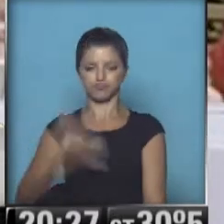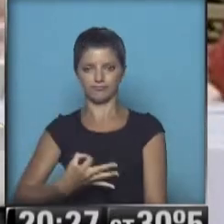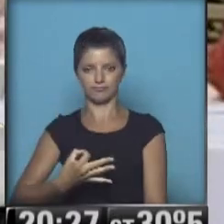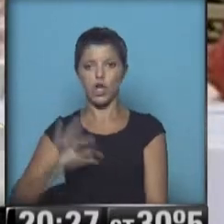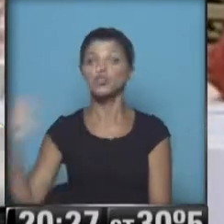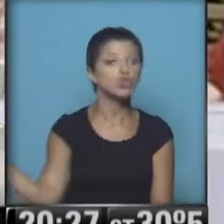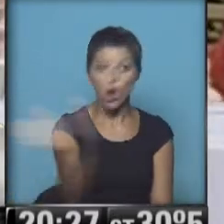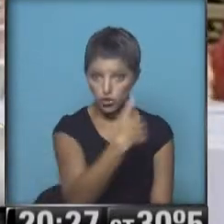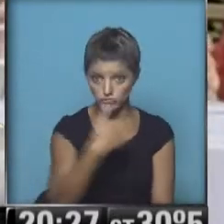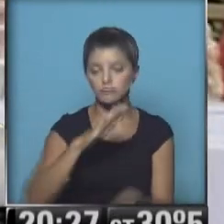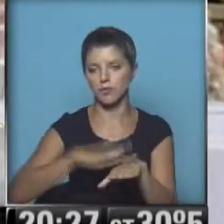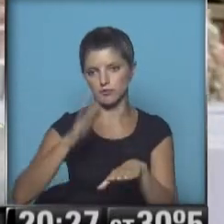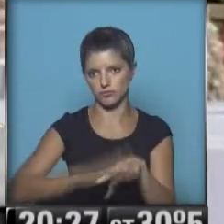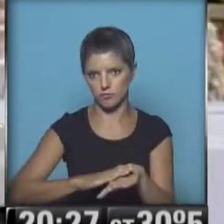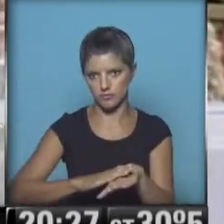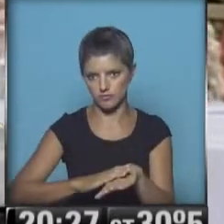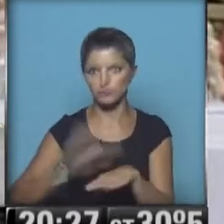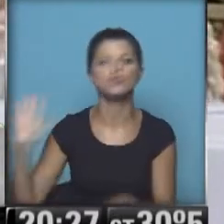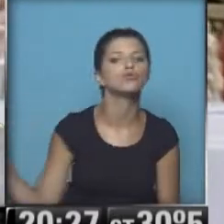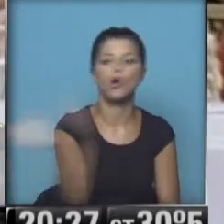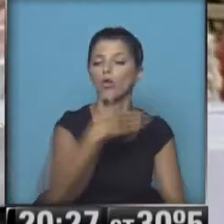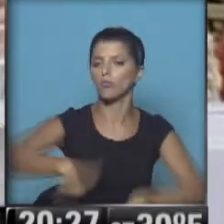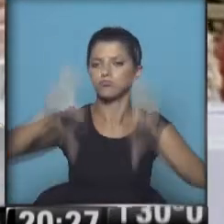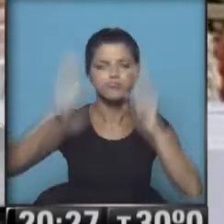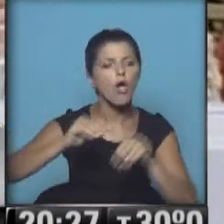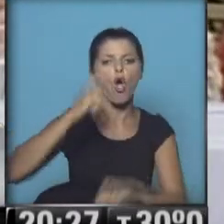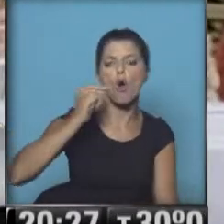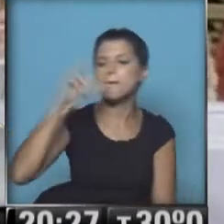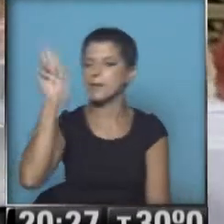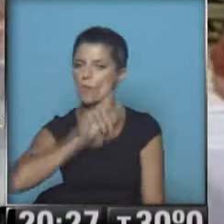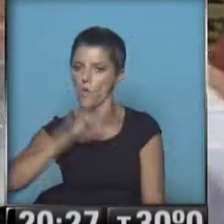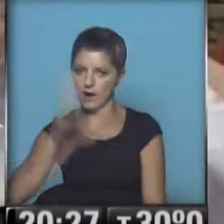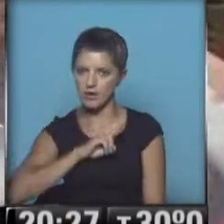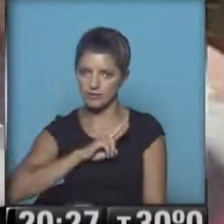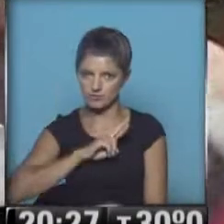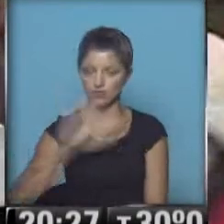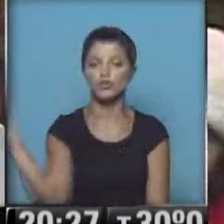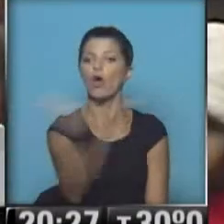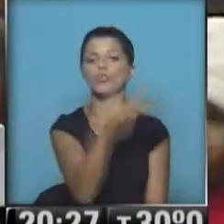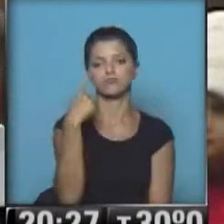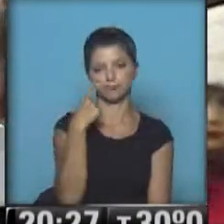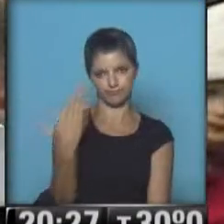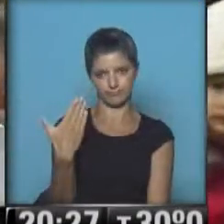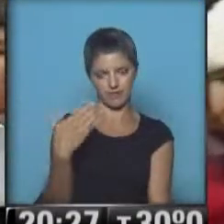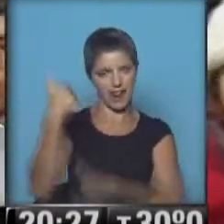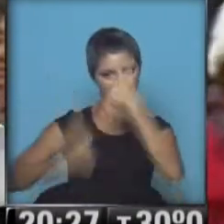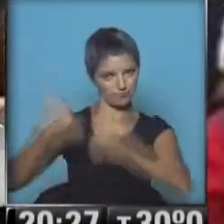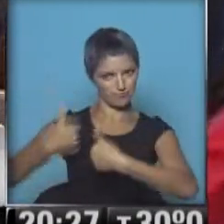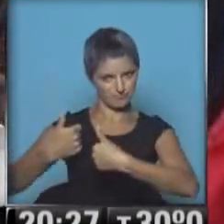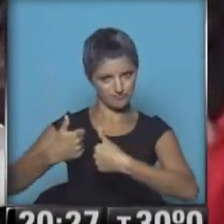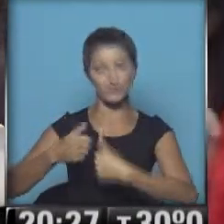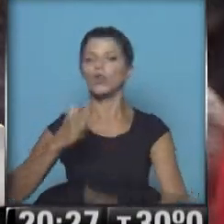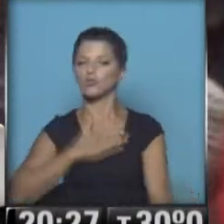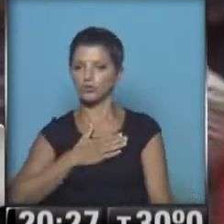los que estamos, absolutamente todos, hombres y mujeres, somos conocidos, hemos tenido